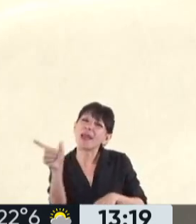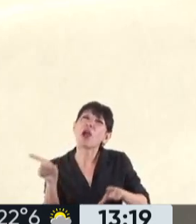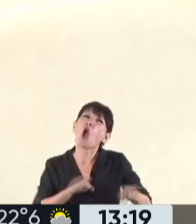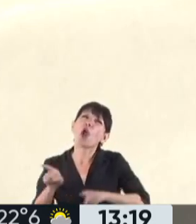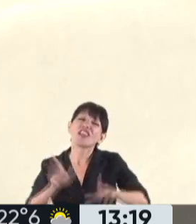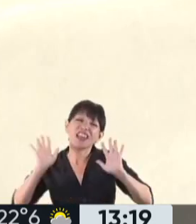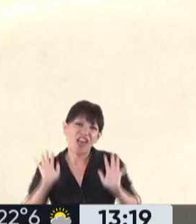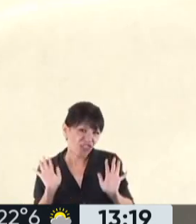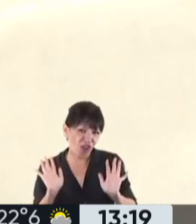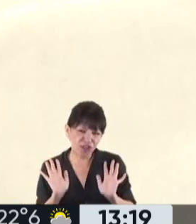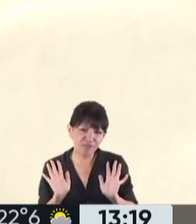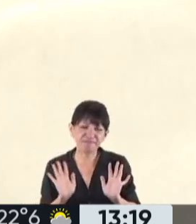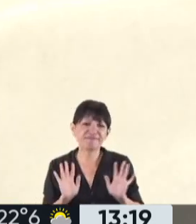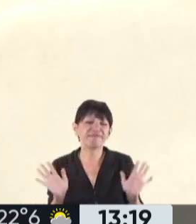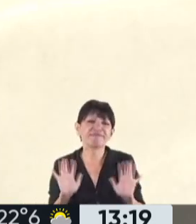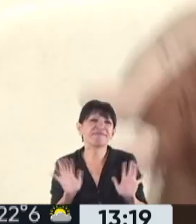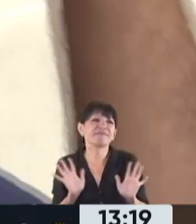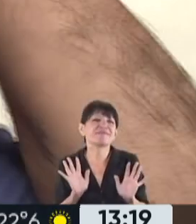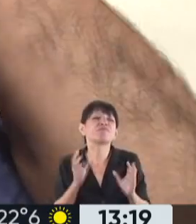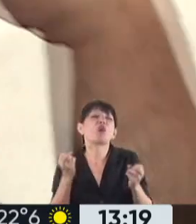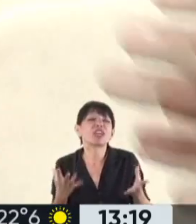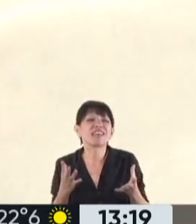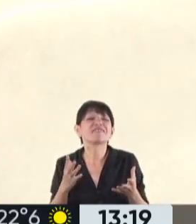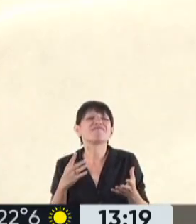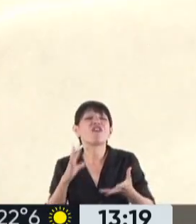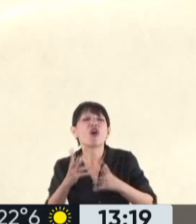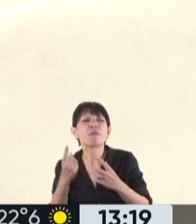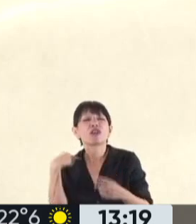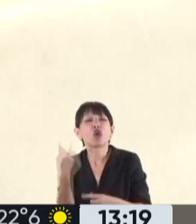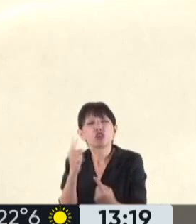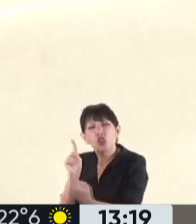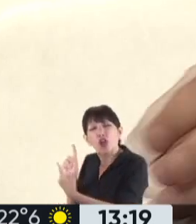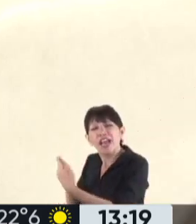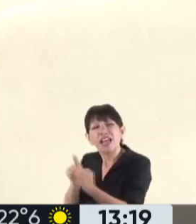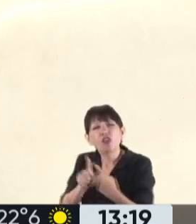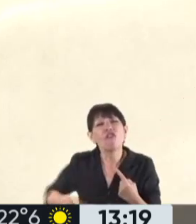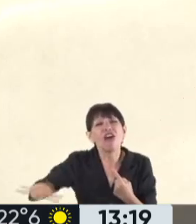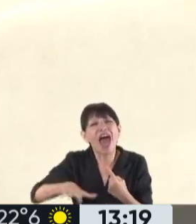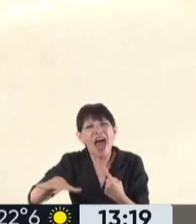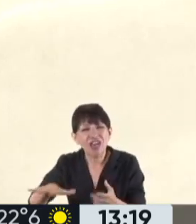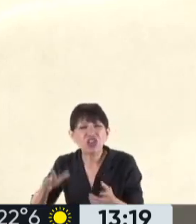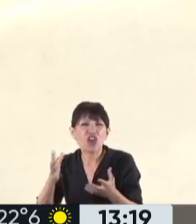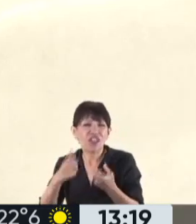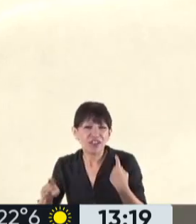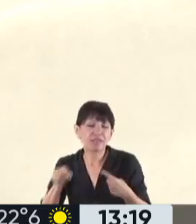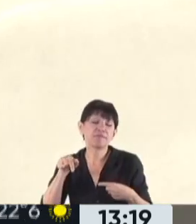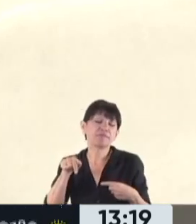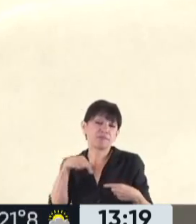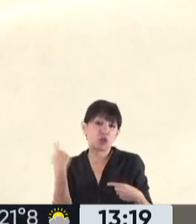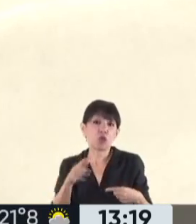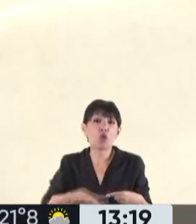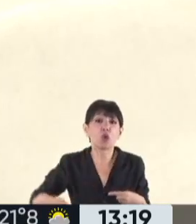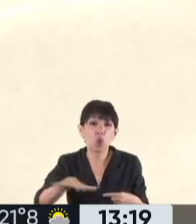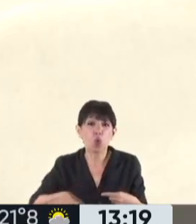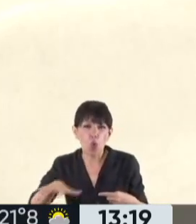cuestión de, digamos, de cómo nosotros nos vinculamos en los diferentes lugares, ¿no? En los diferentes barrios, en este caso, en la Capilla Santa Clara.